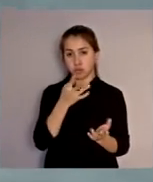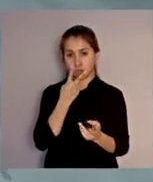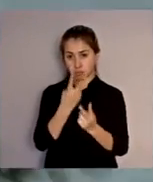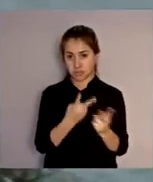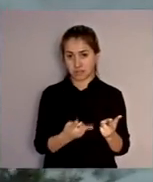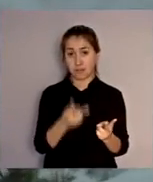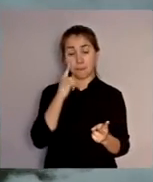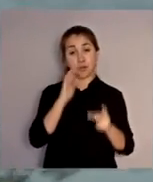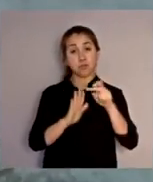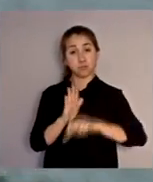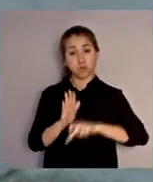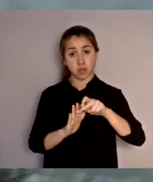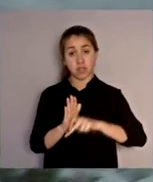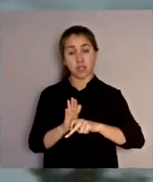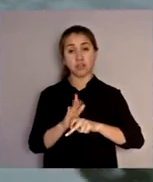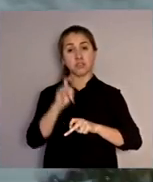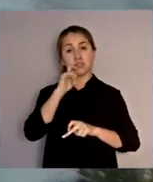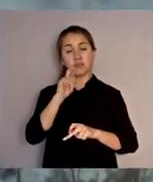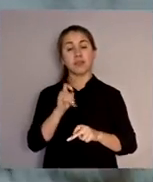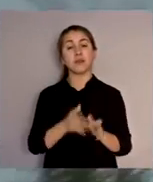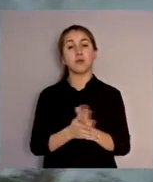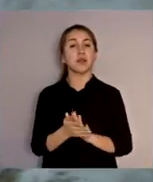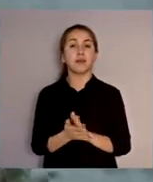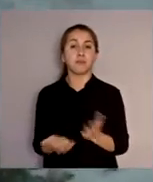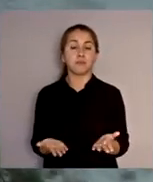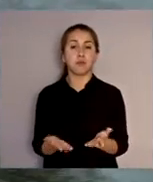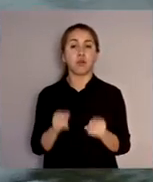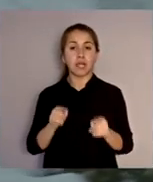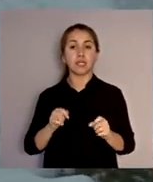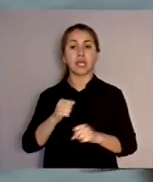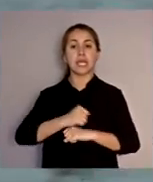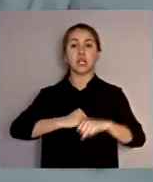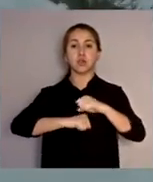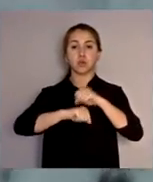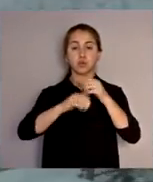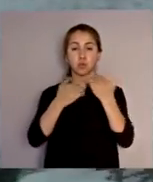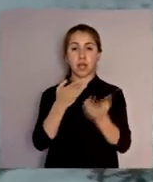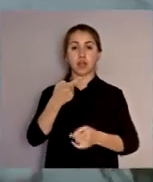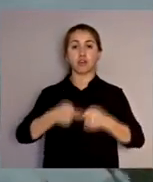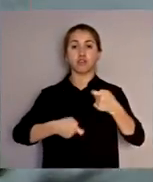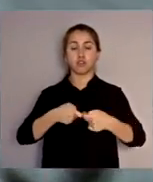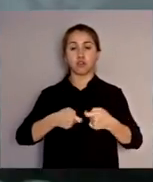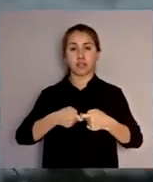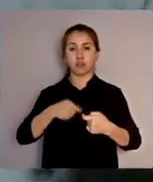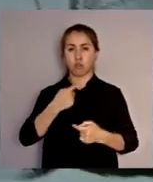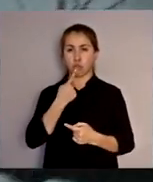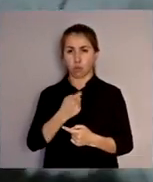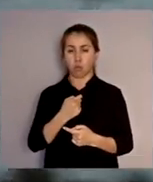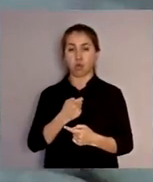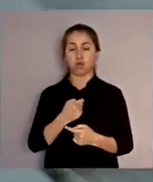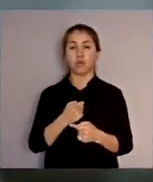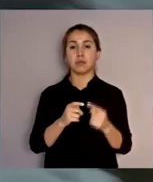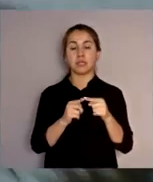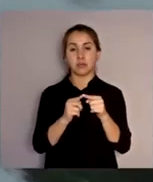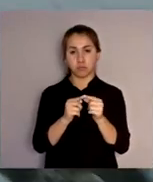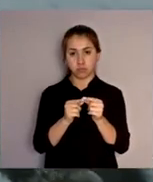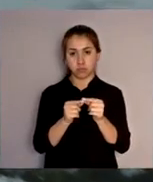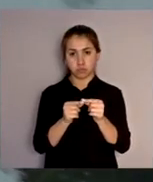el... Entonces, el proyecto consiste en sacar... Esto es una estructura de concreto abajo. ¿Ya? Donde salen